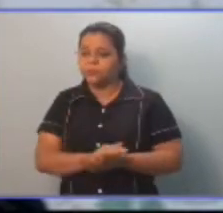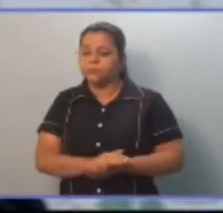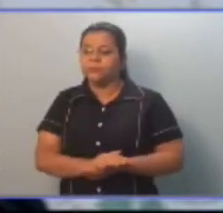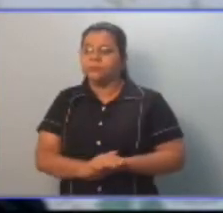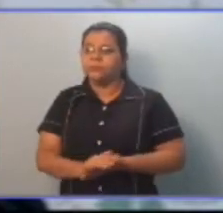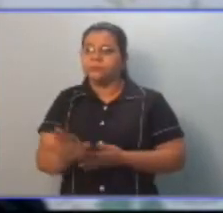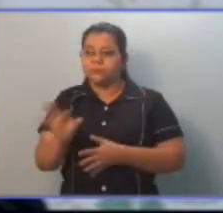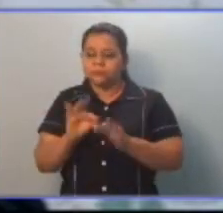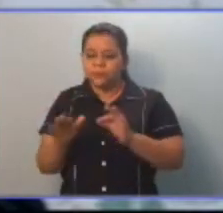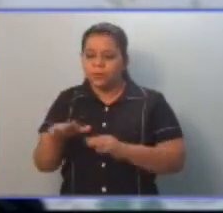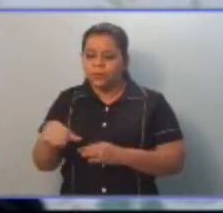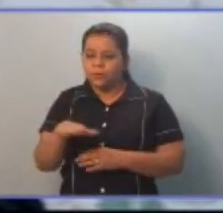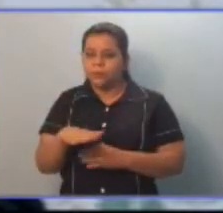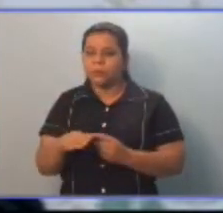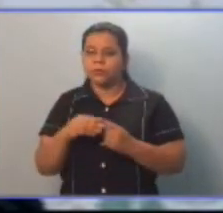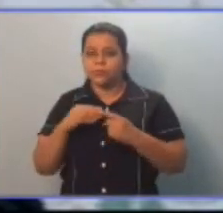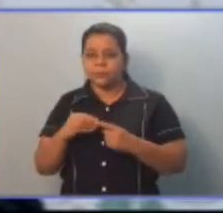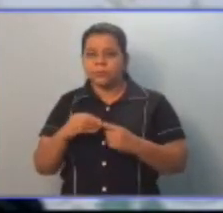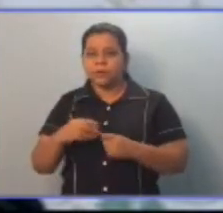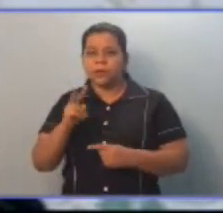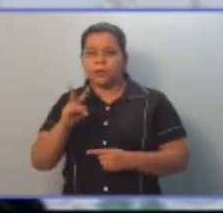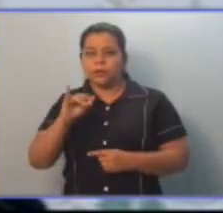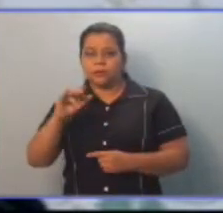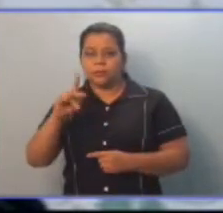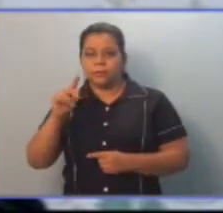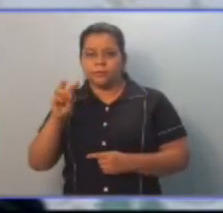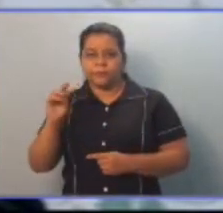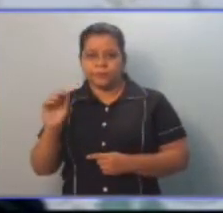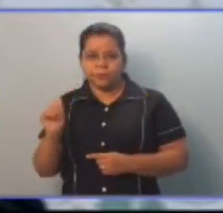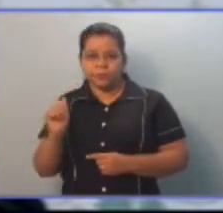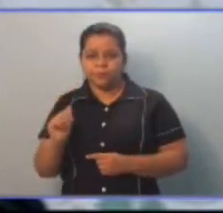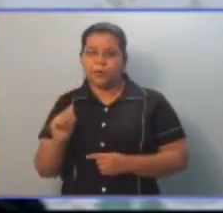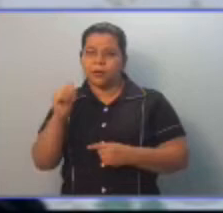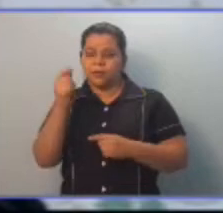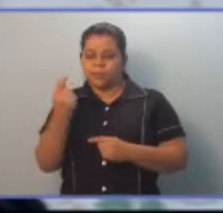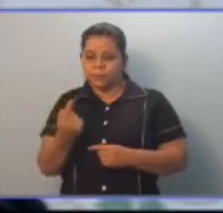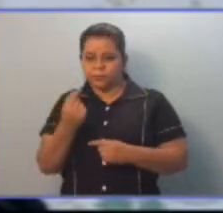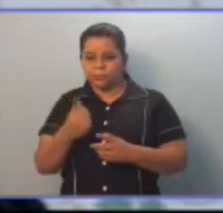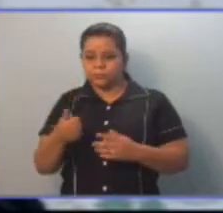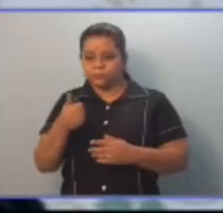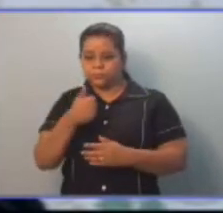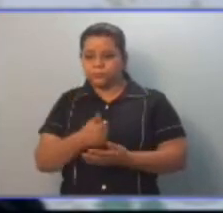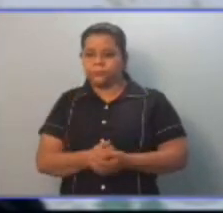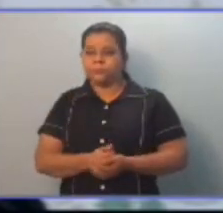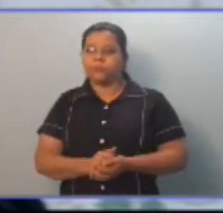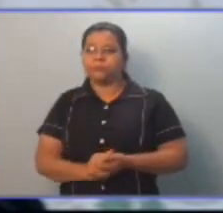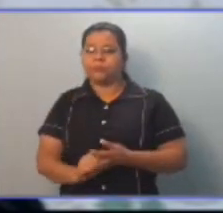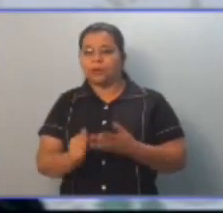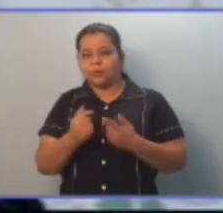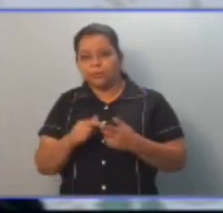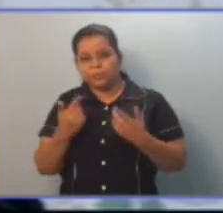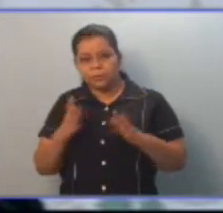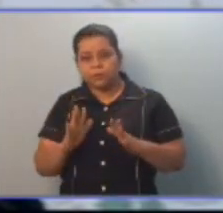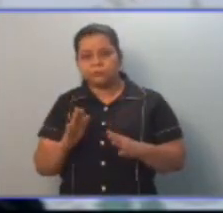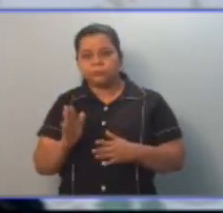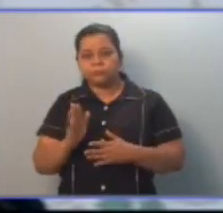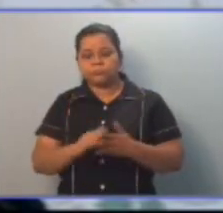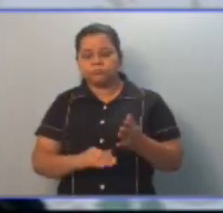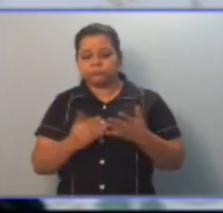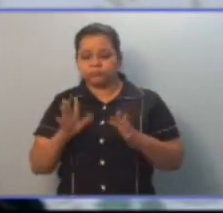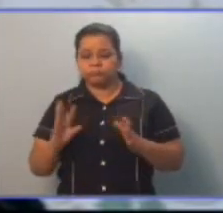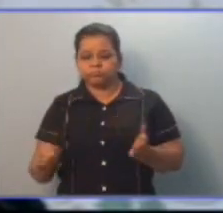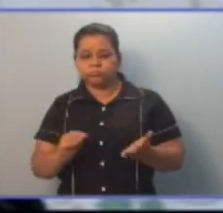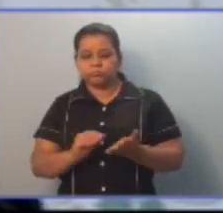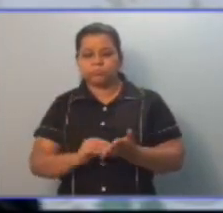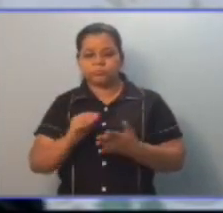lugares especiales en donde se llama víctima, se llama al autor del hecho, porque en ese caso muchas veces no es imputado,